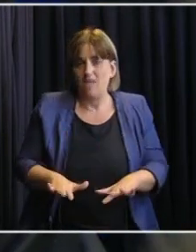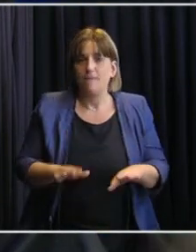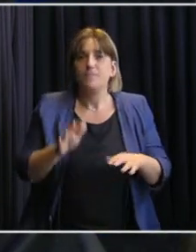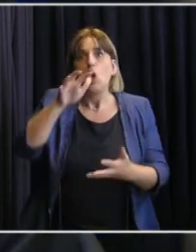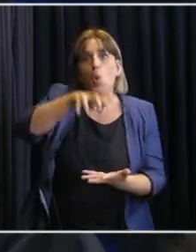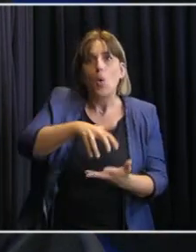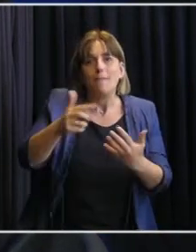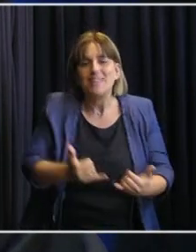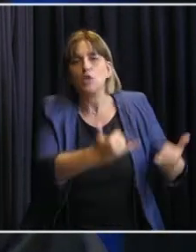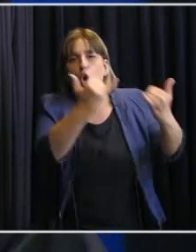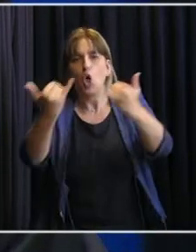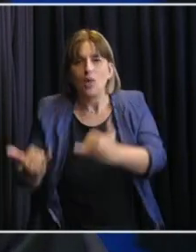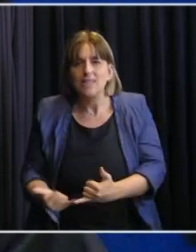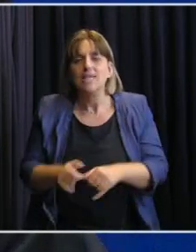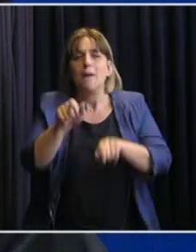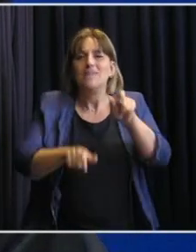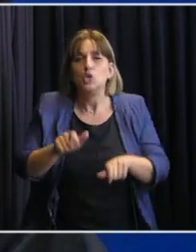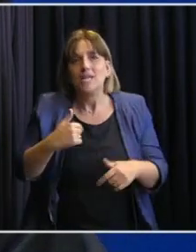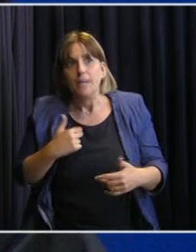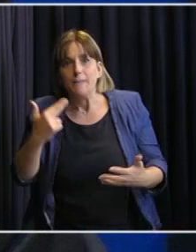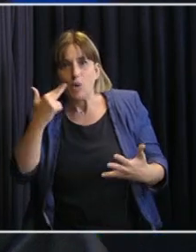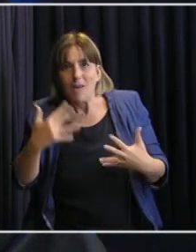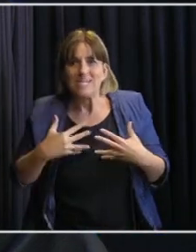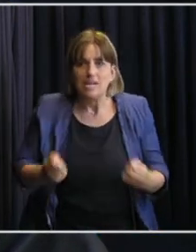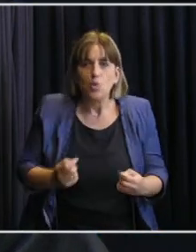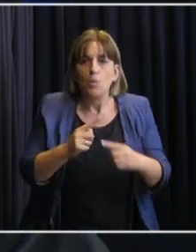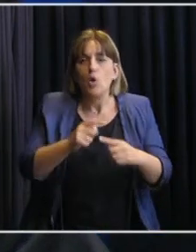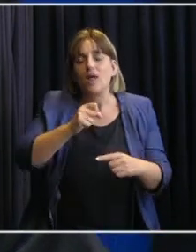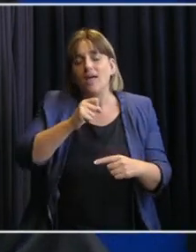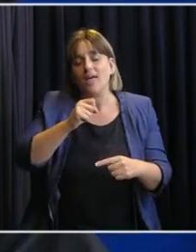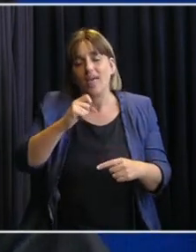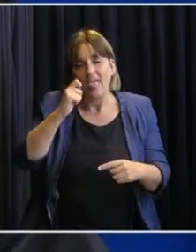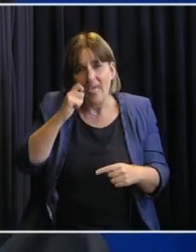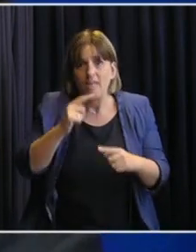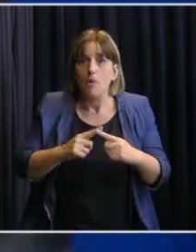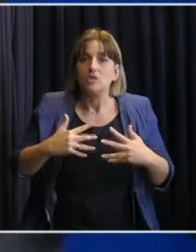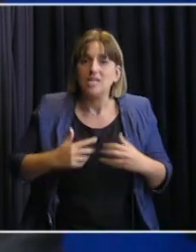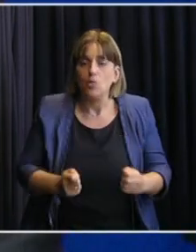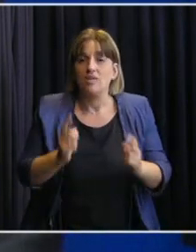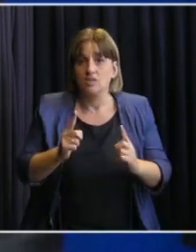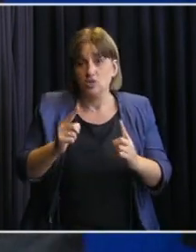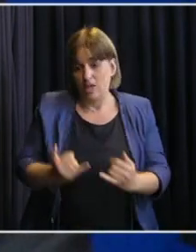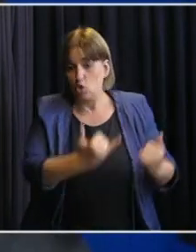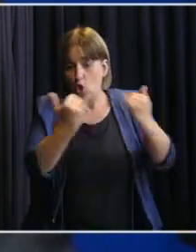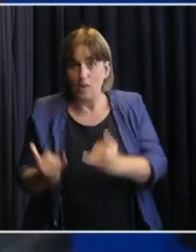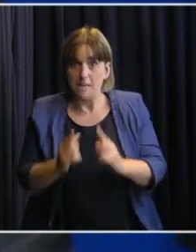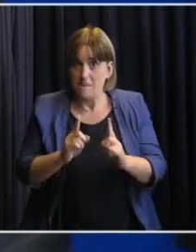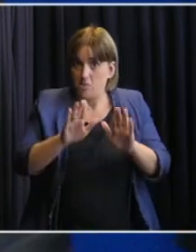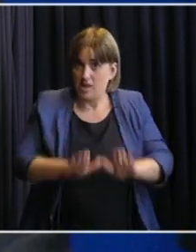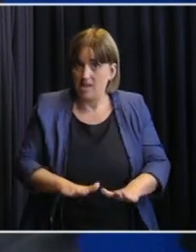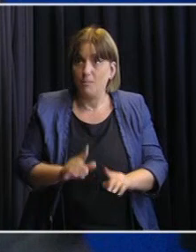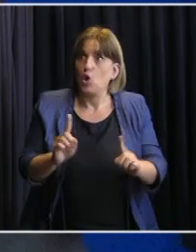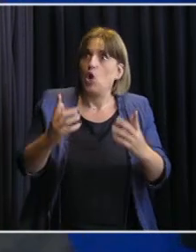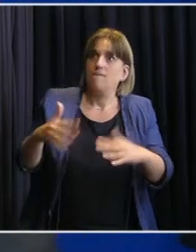de vida que son cualquier cuestión de salud, privados por salud, y durante las partidas de gente que tiene que trabajar en la